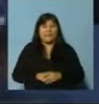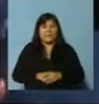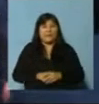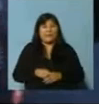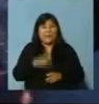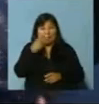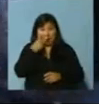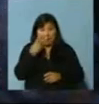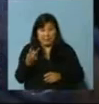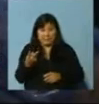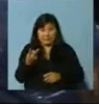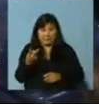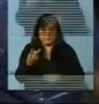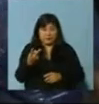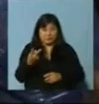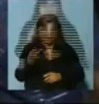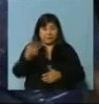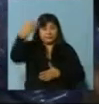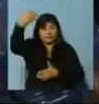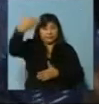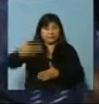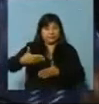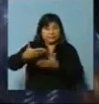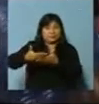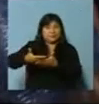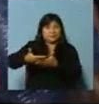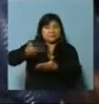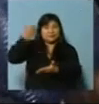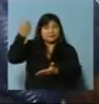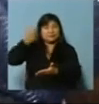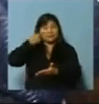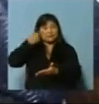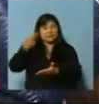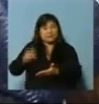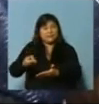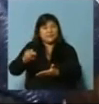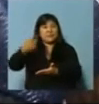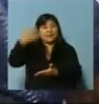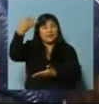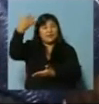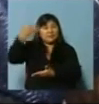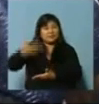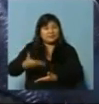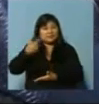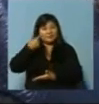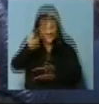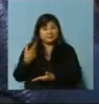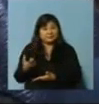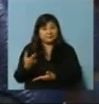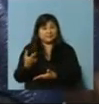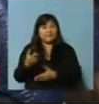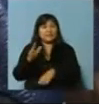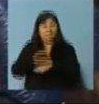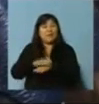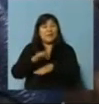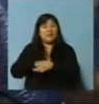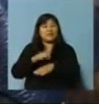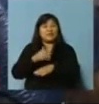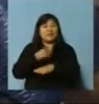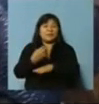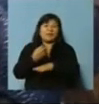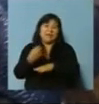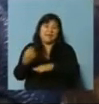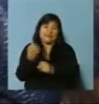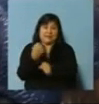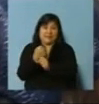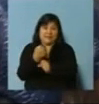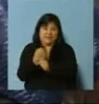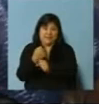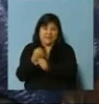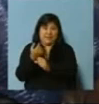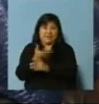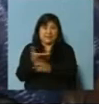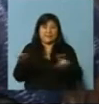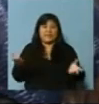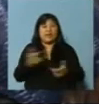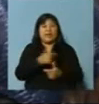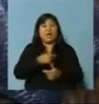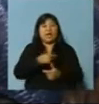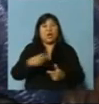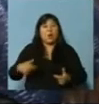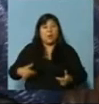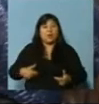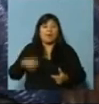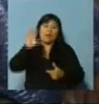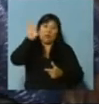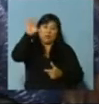seguidamente se va a descubrir la placa inaugural, cargo de las autoridades, las principales autoridades encabezadas por el señor gobernador